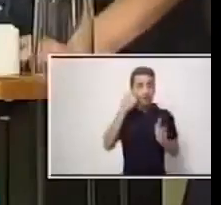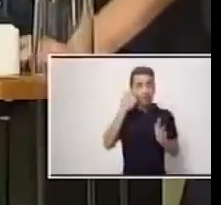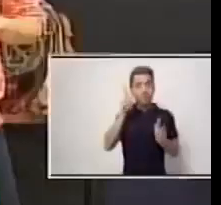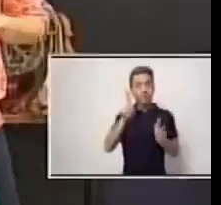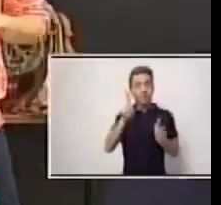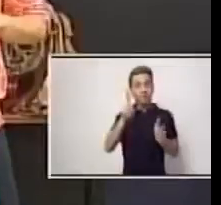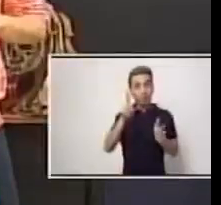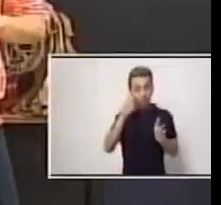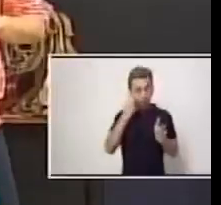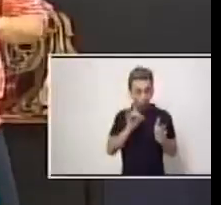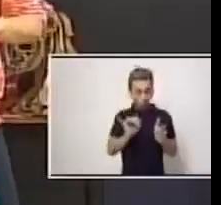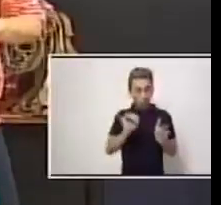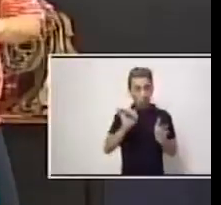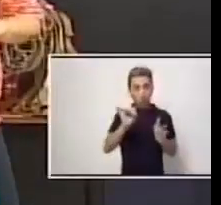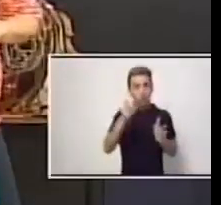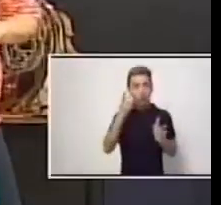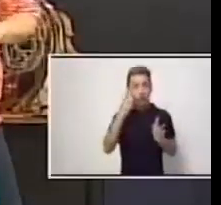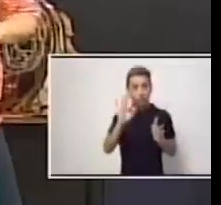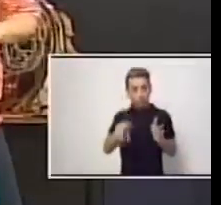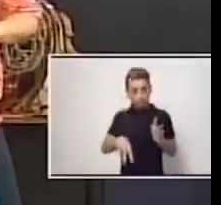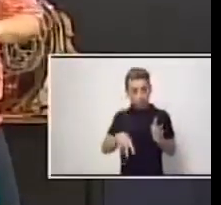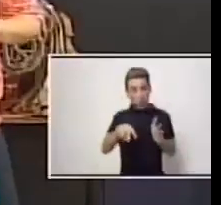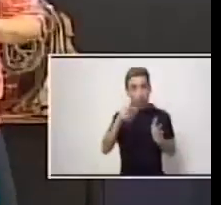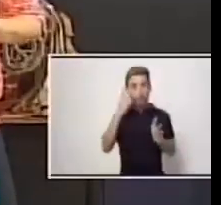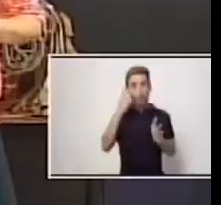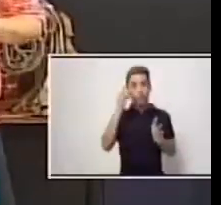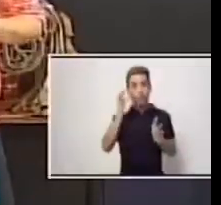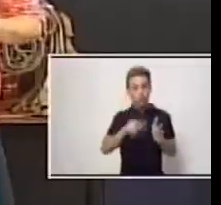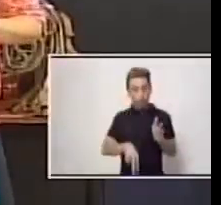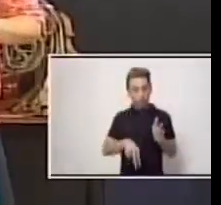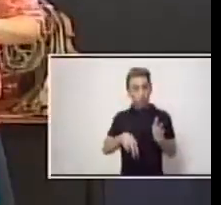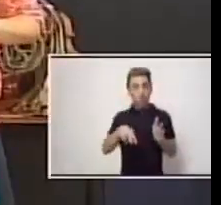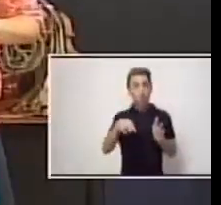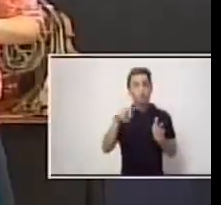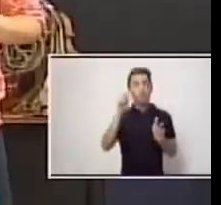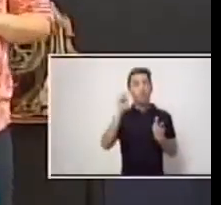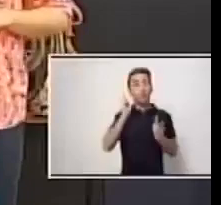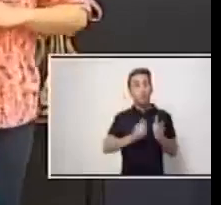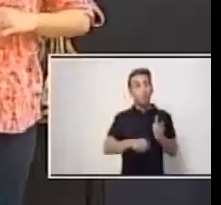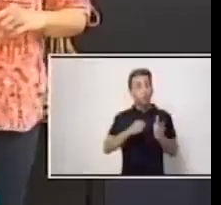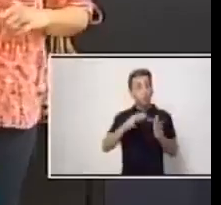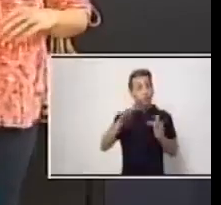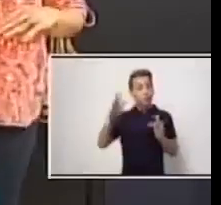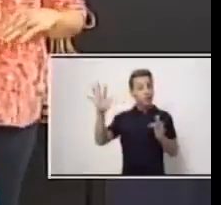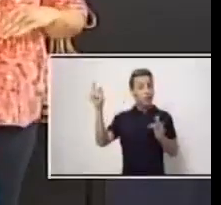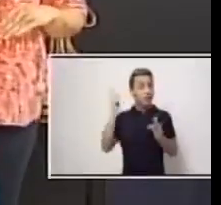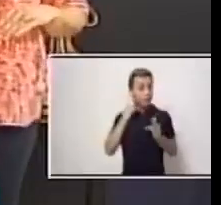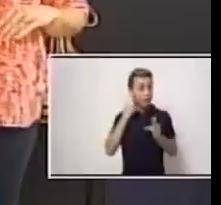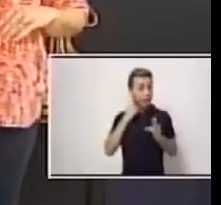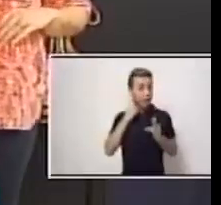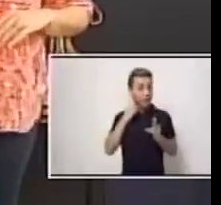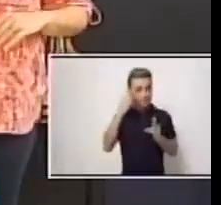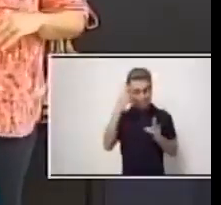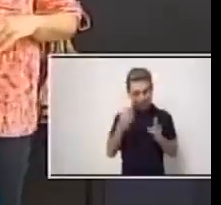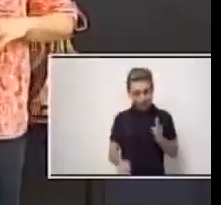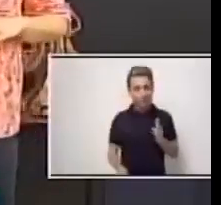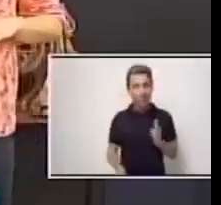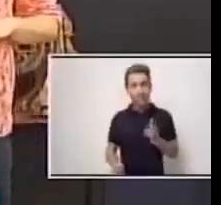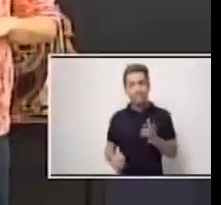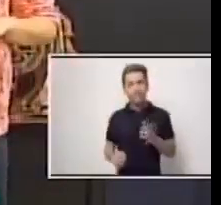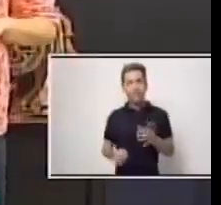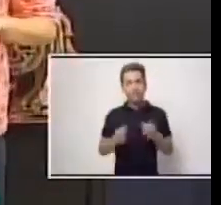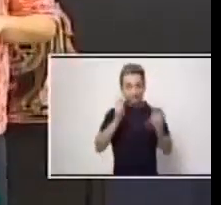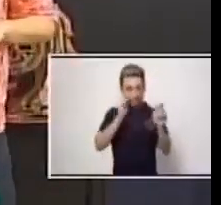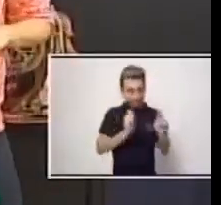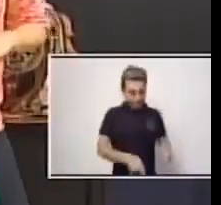don. Ding, don. Ding, don. Ding, don. ¿Qué les quedó? Otra vez. Voy a usar las